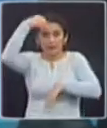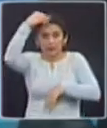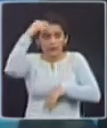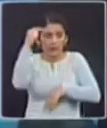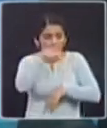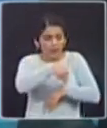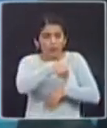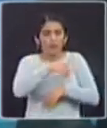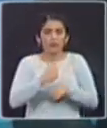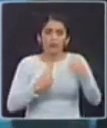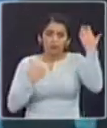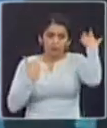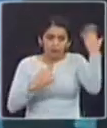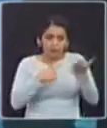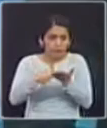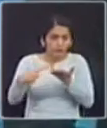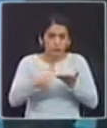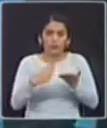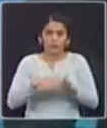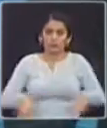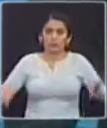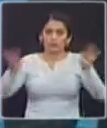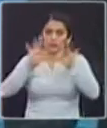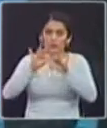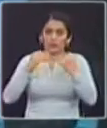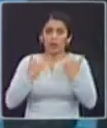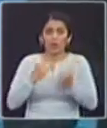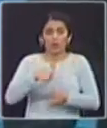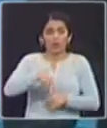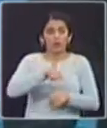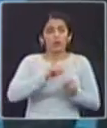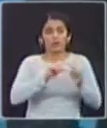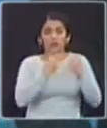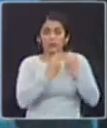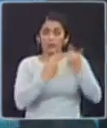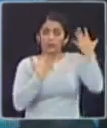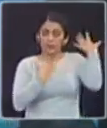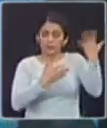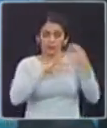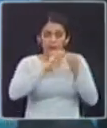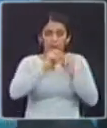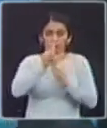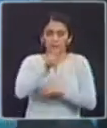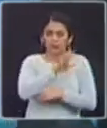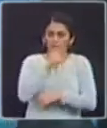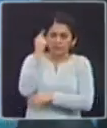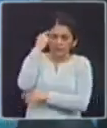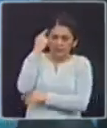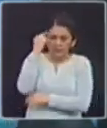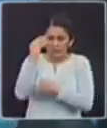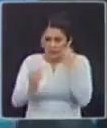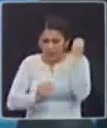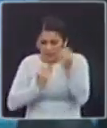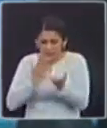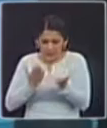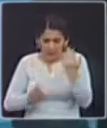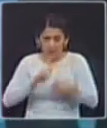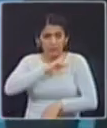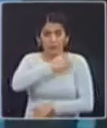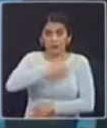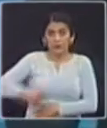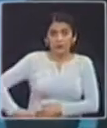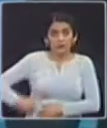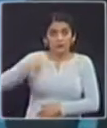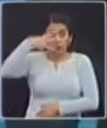Alianza País está reunido analizando un probable pedido de renuncia al funcionario. Santiago Villanchañay nos informa sobre este y otras